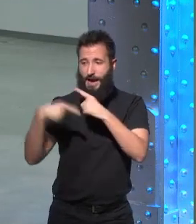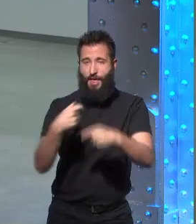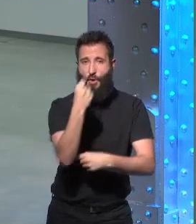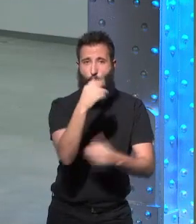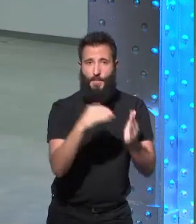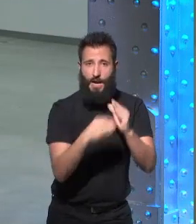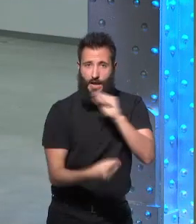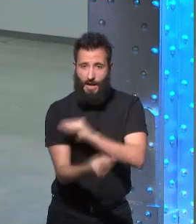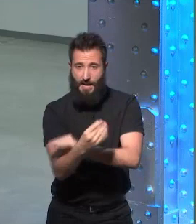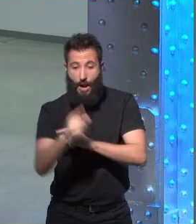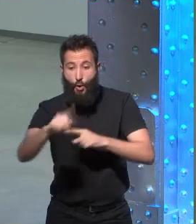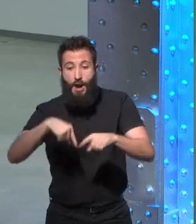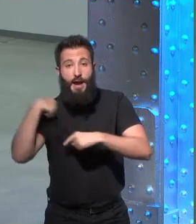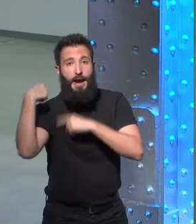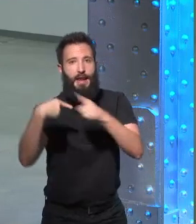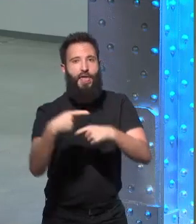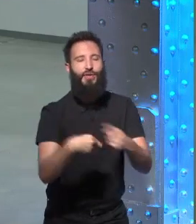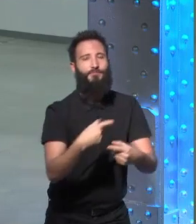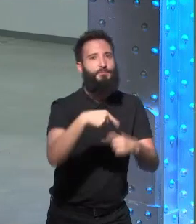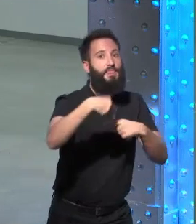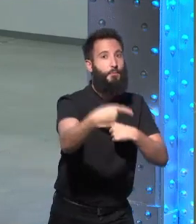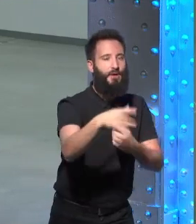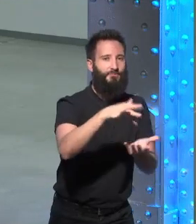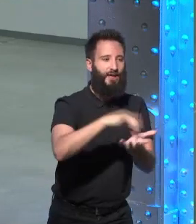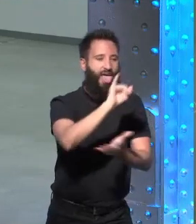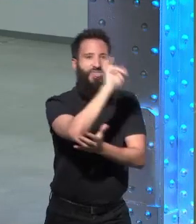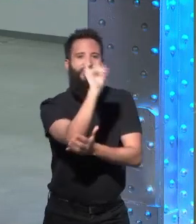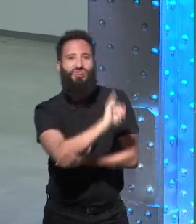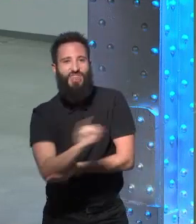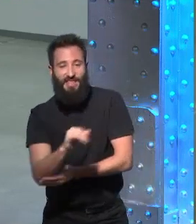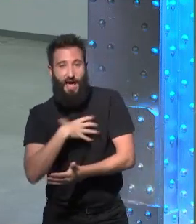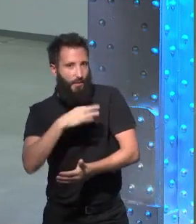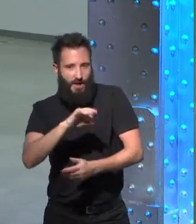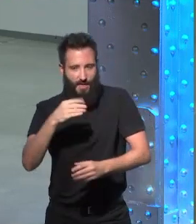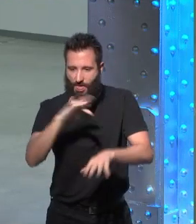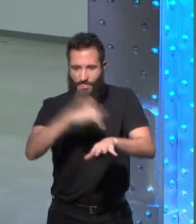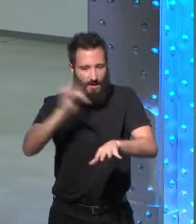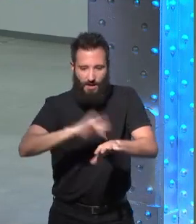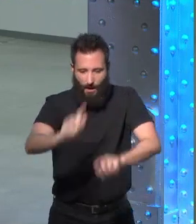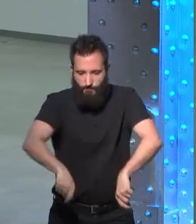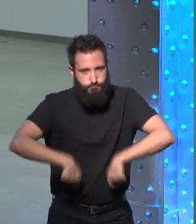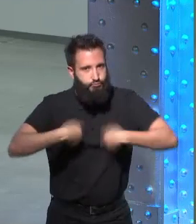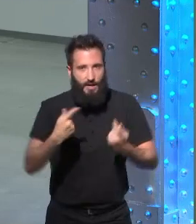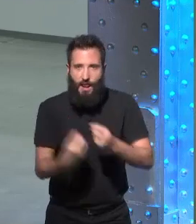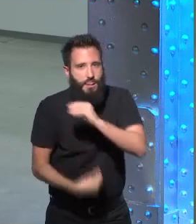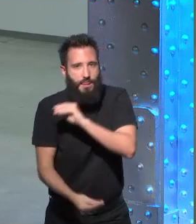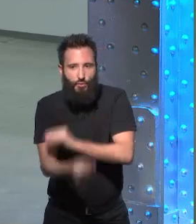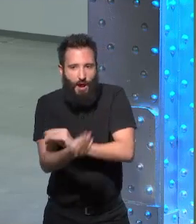la generación Z, ya es nativa digital totalmente y conoce este lenguaje. O